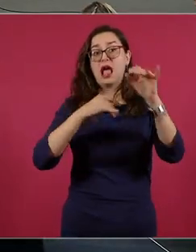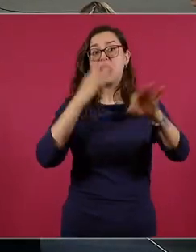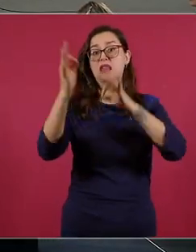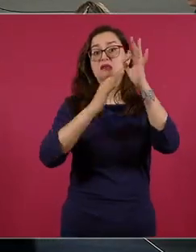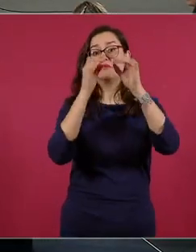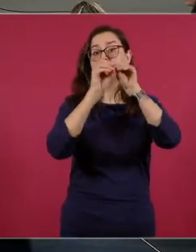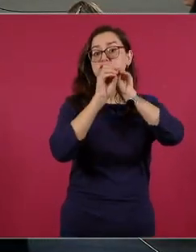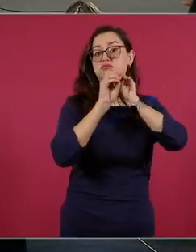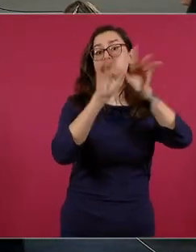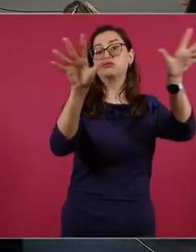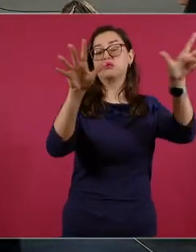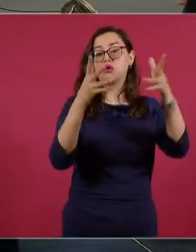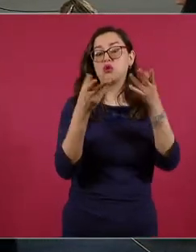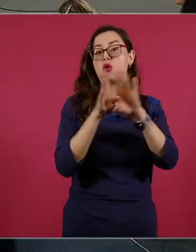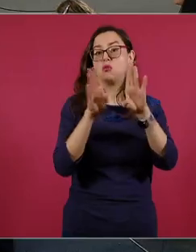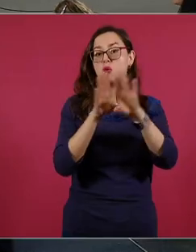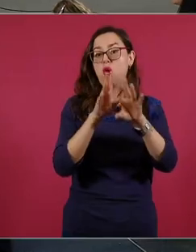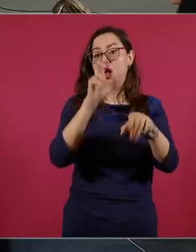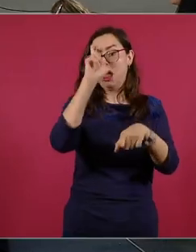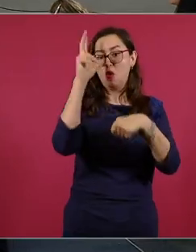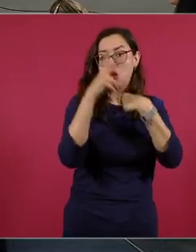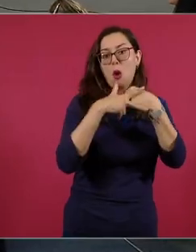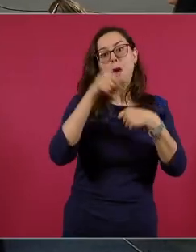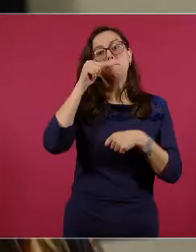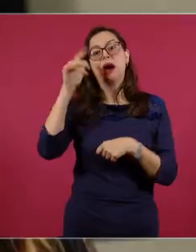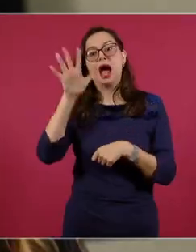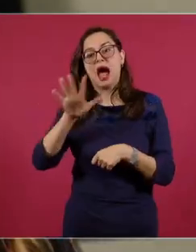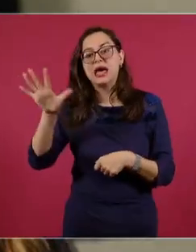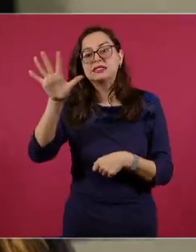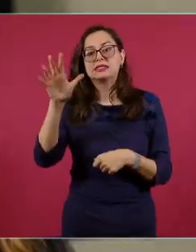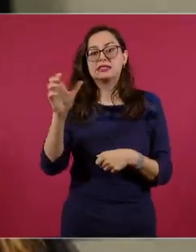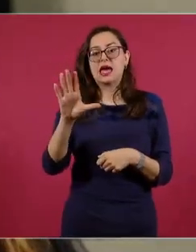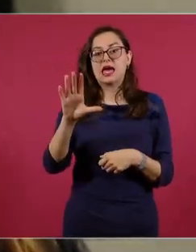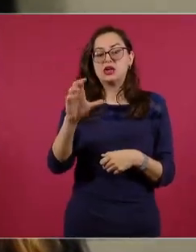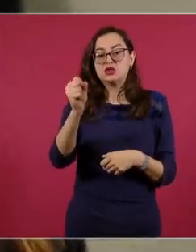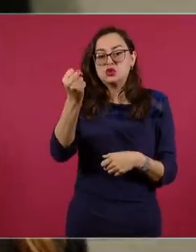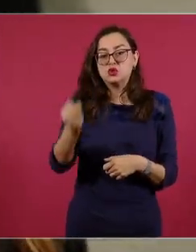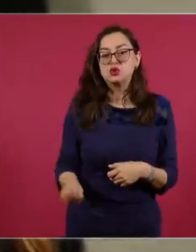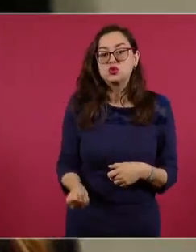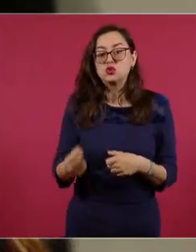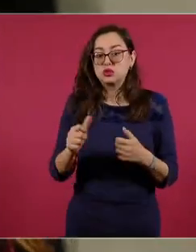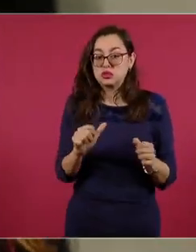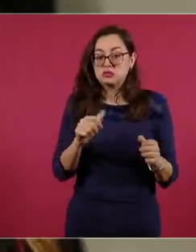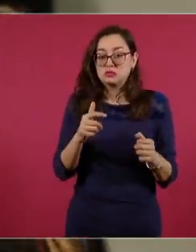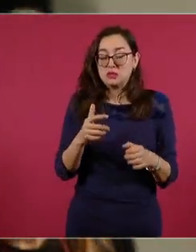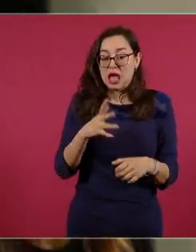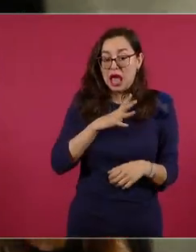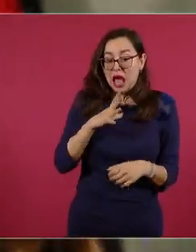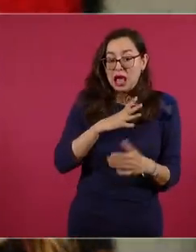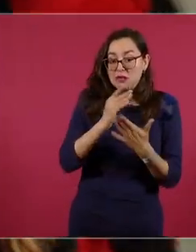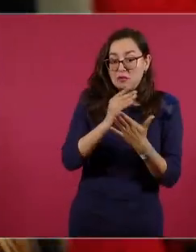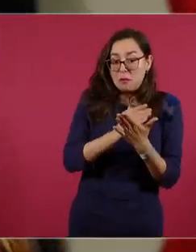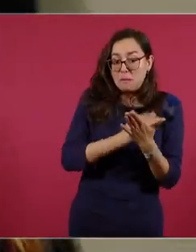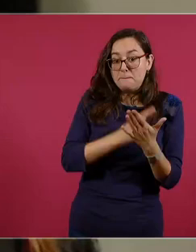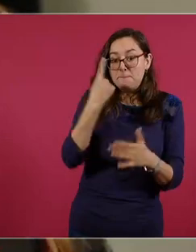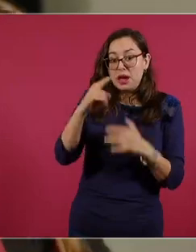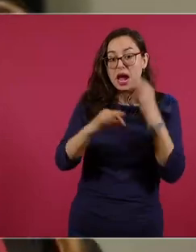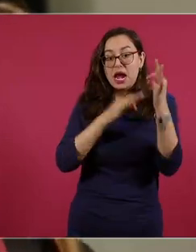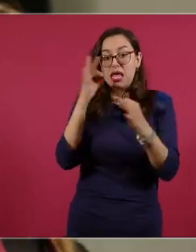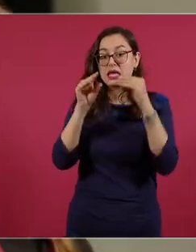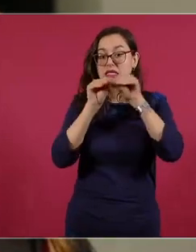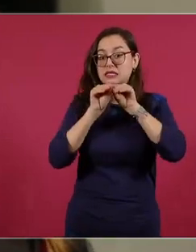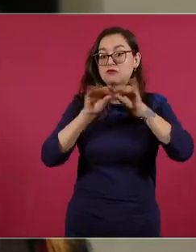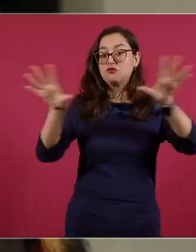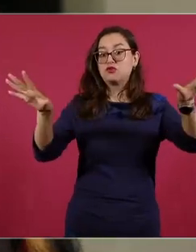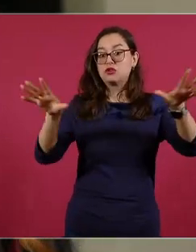países del sudeste asiático, con los europeos, con los de Sudamérica? ¿Cuál es la estrategia? Si existe una estrategia, presidente, para que se dé a conocer